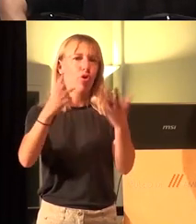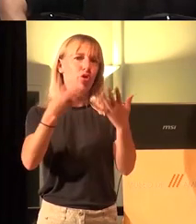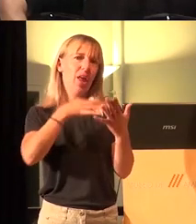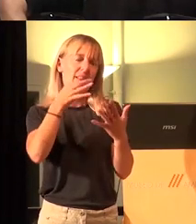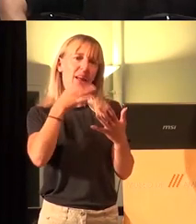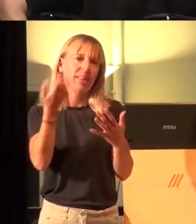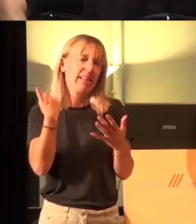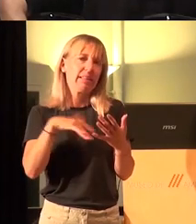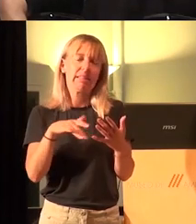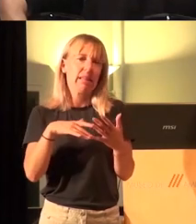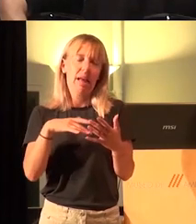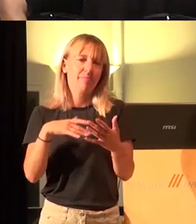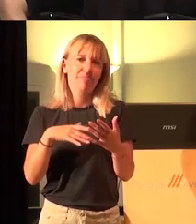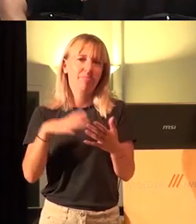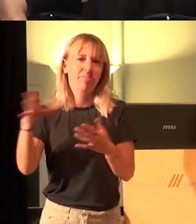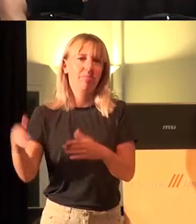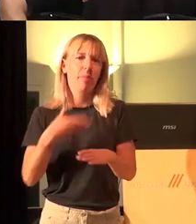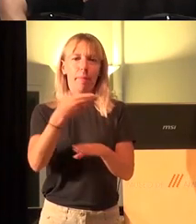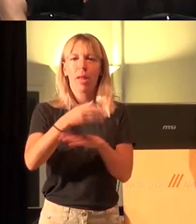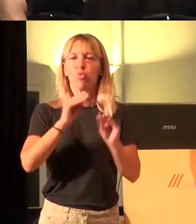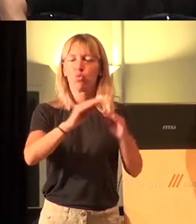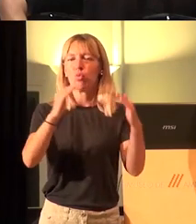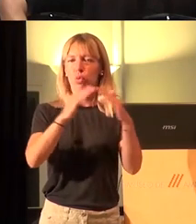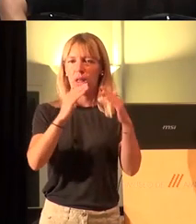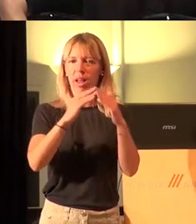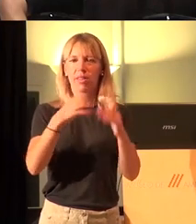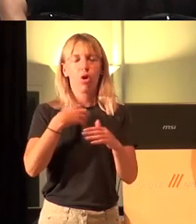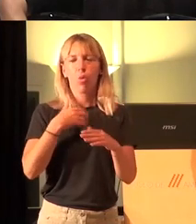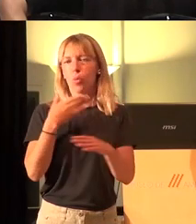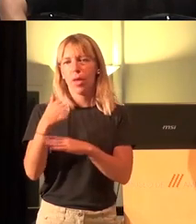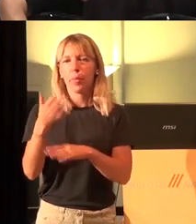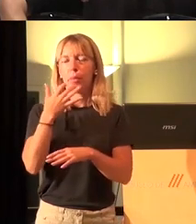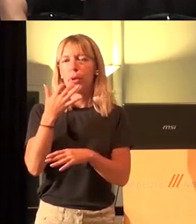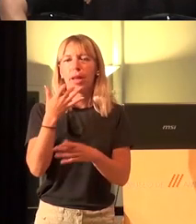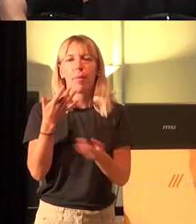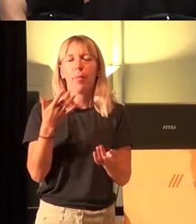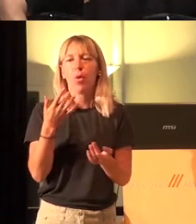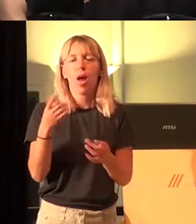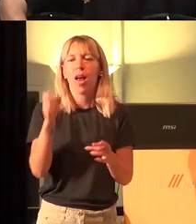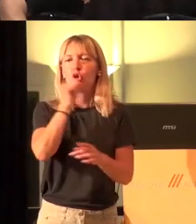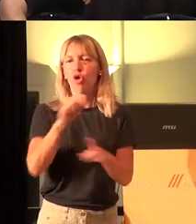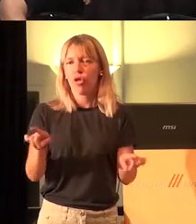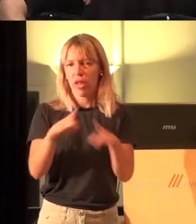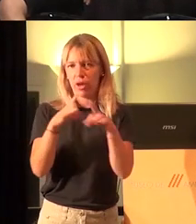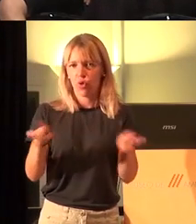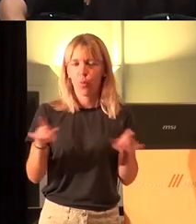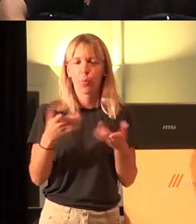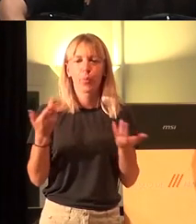pues les estamos recogiendo y llevando más a sus barrios que pudiéndoles acercar, por ejemplo, a un concierto, ¿no?